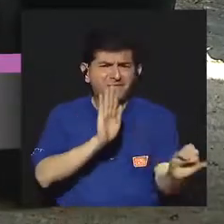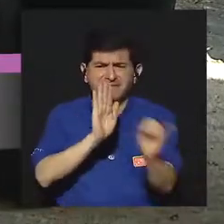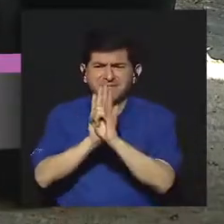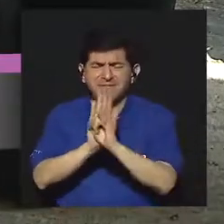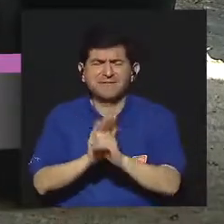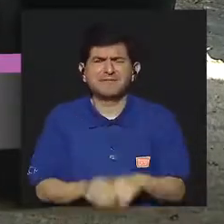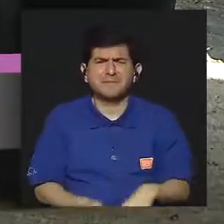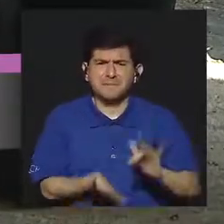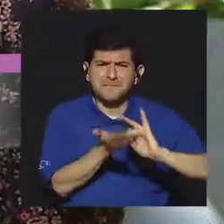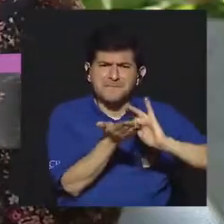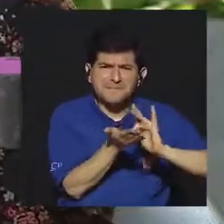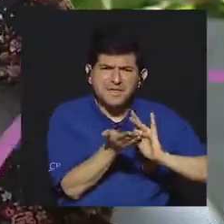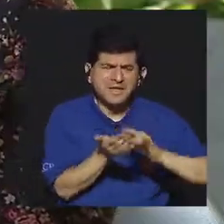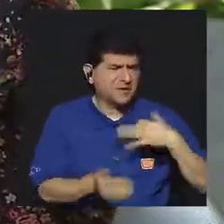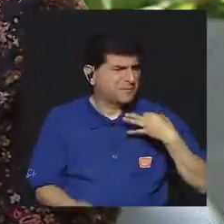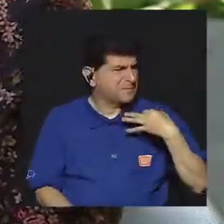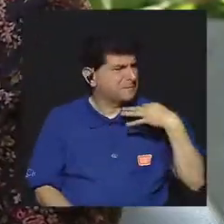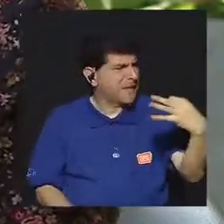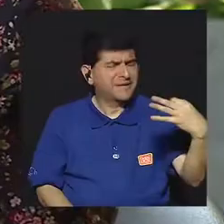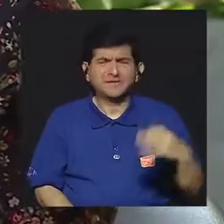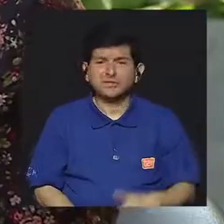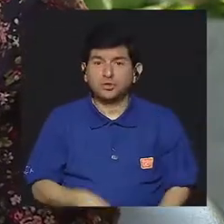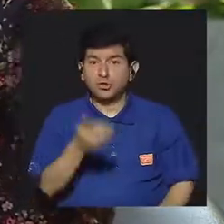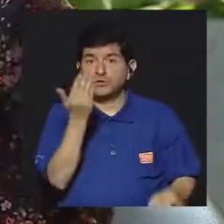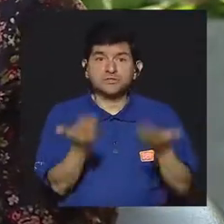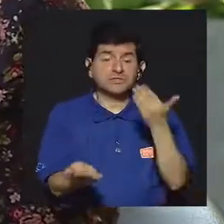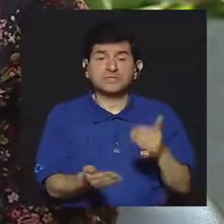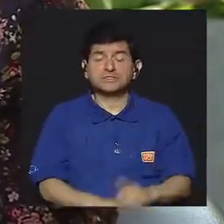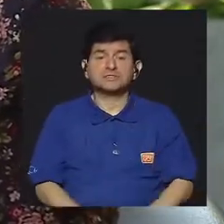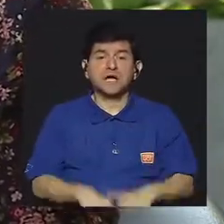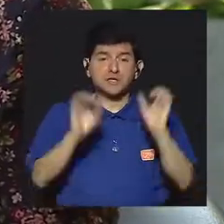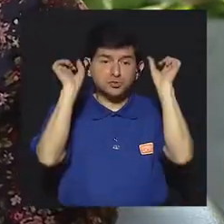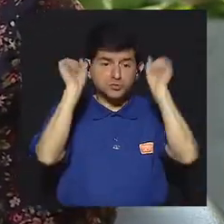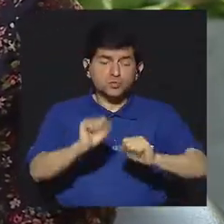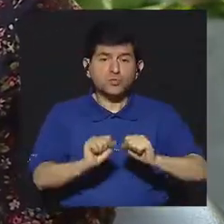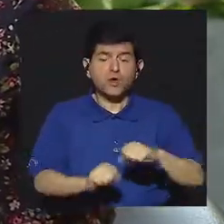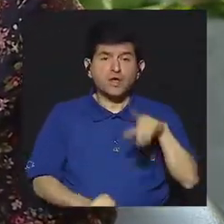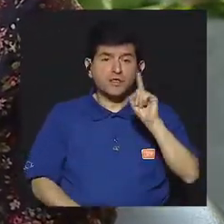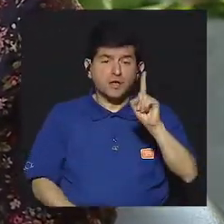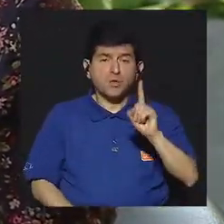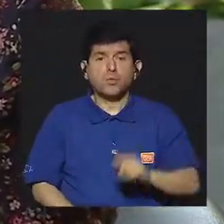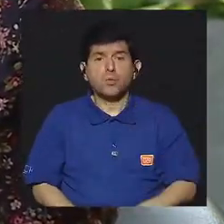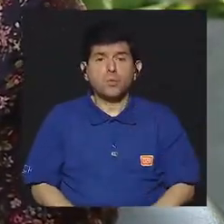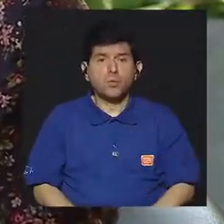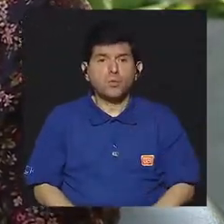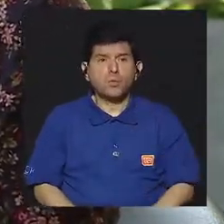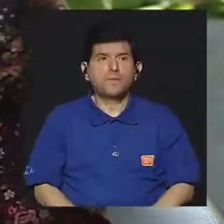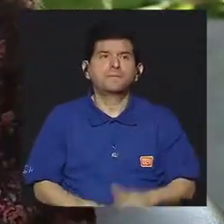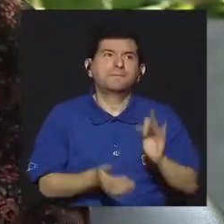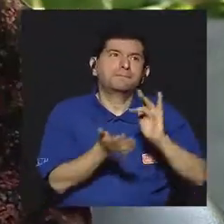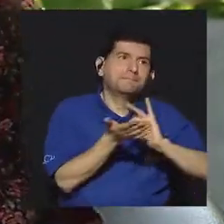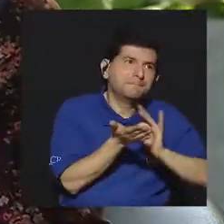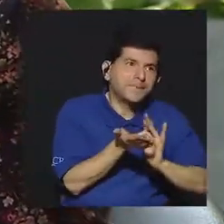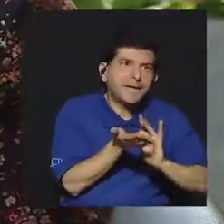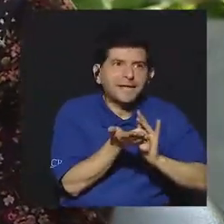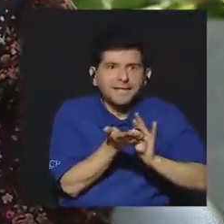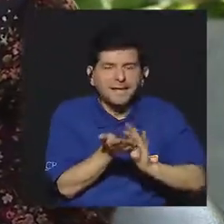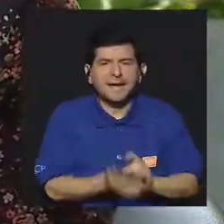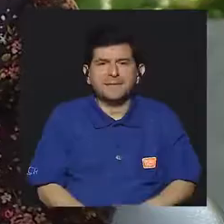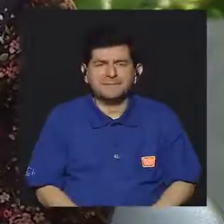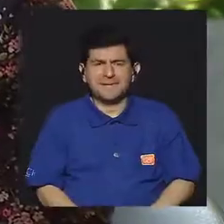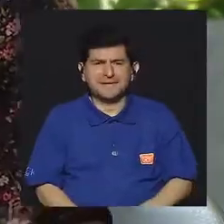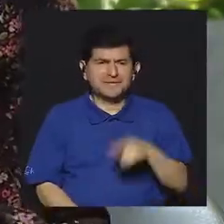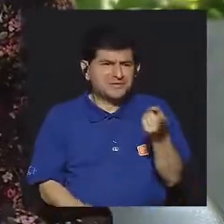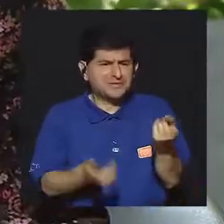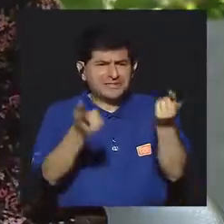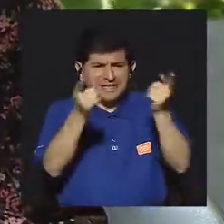identificar qué medicamentos en la cotidianidad? Porque a lo mejor hasta te pueden medicar algún medicamento, valga la redundancia, algún medicamento